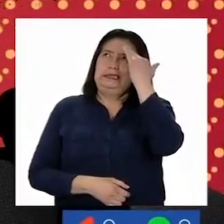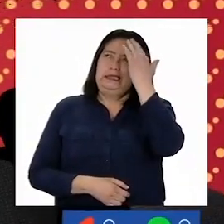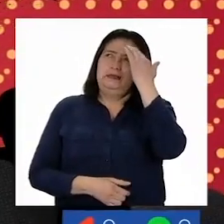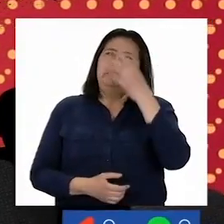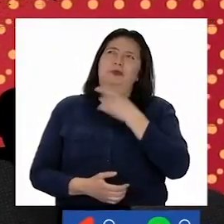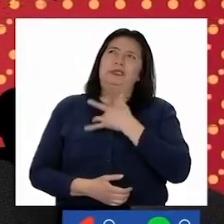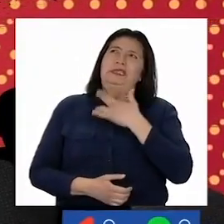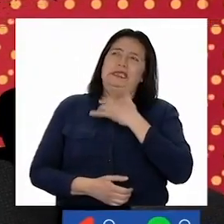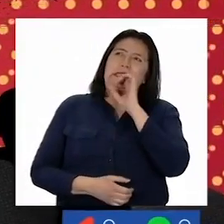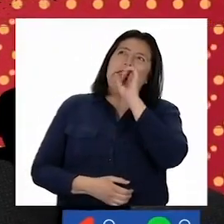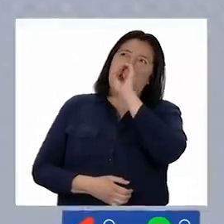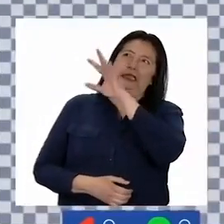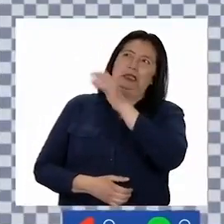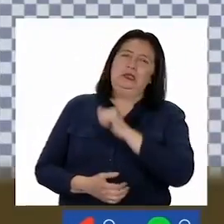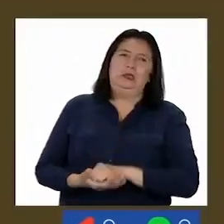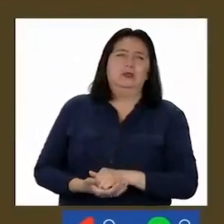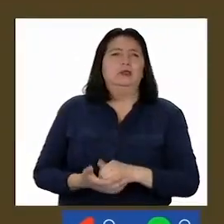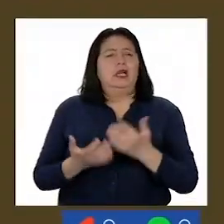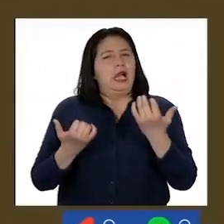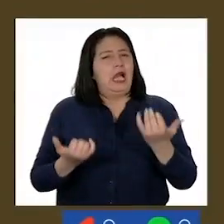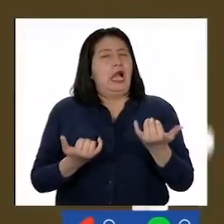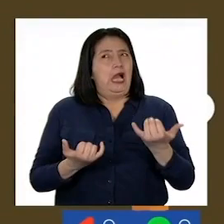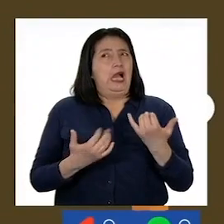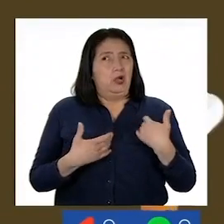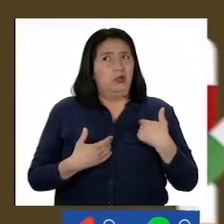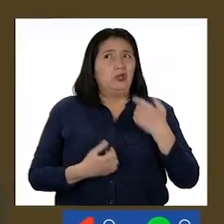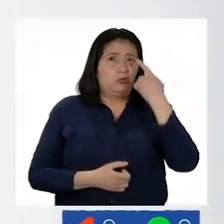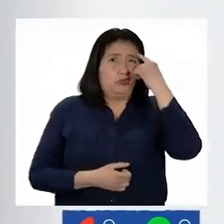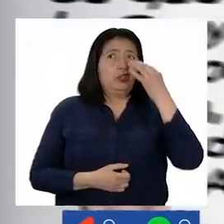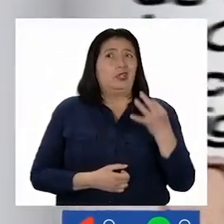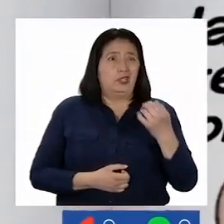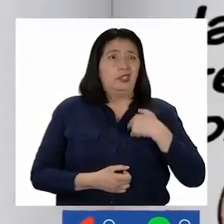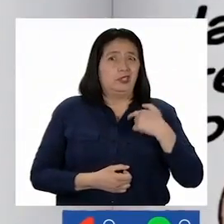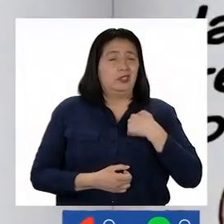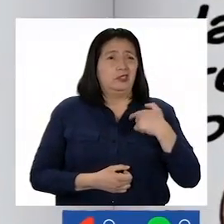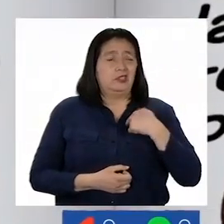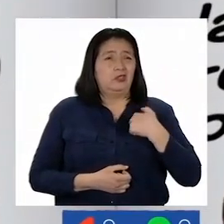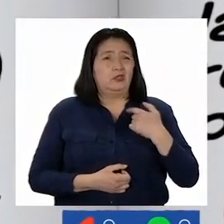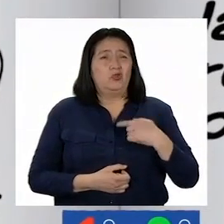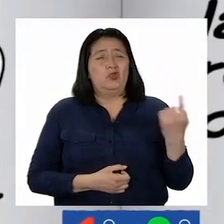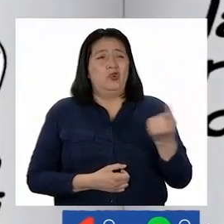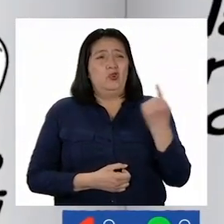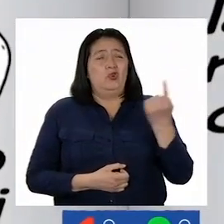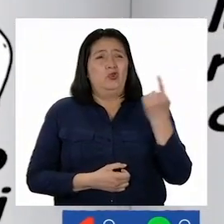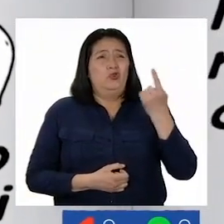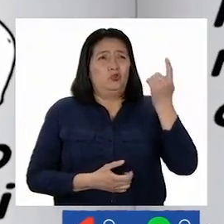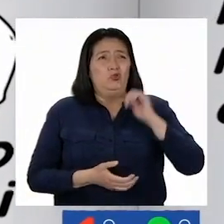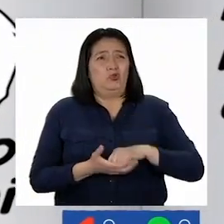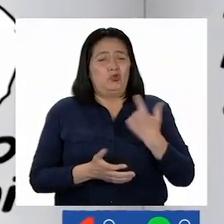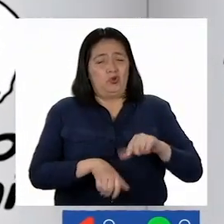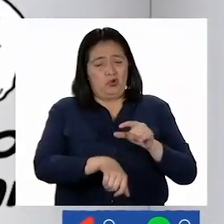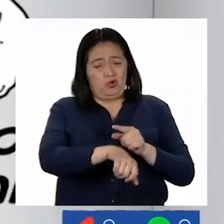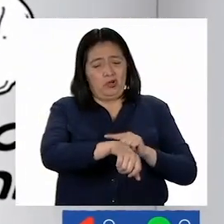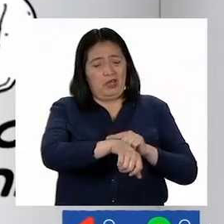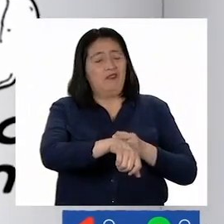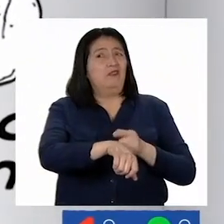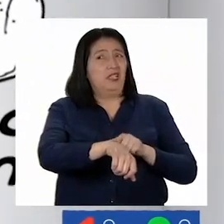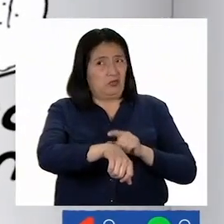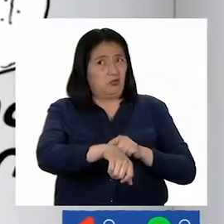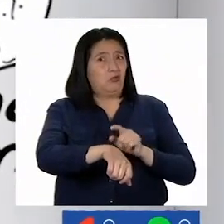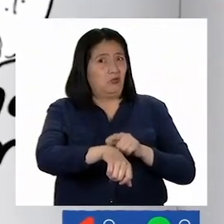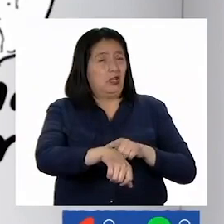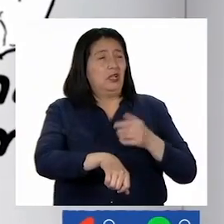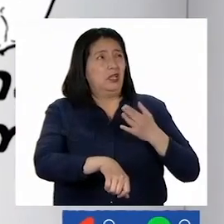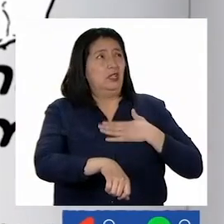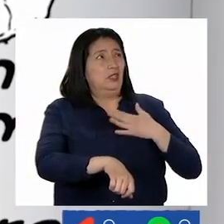encontraba, le dijo a sus compañeros: hasta hoy había creído que me encontraba tan solo en la invasión de la verruga como consecuencia